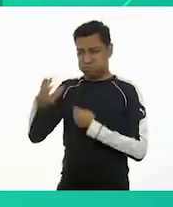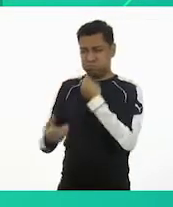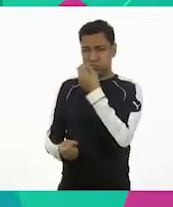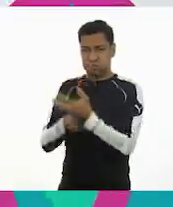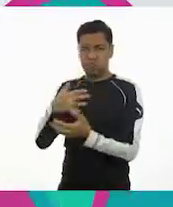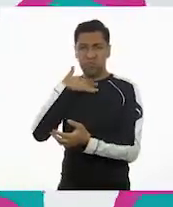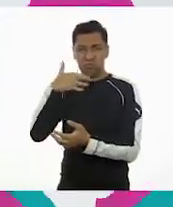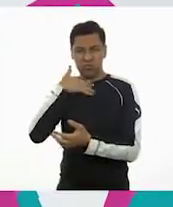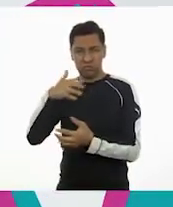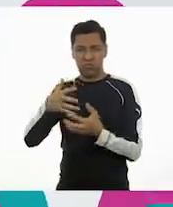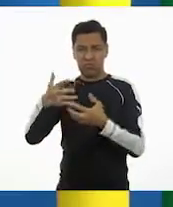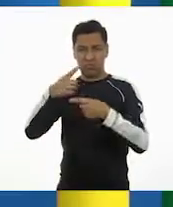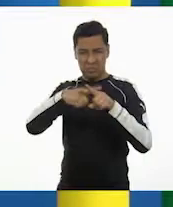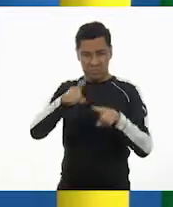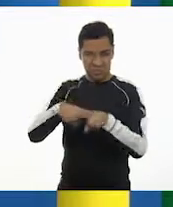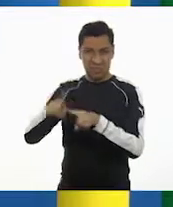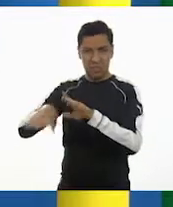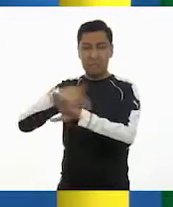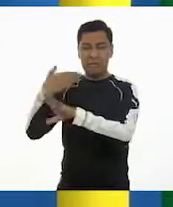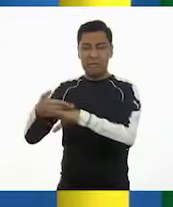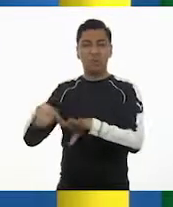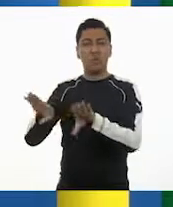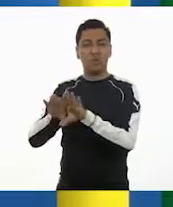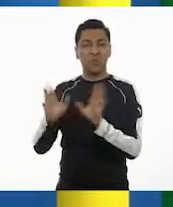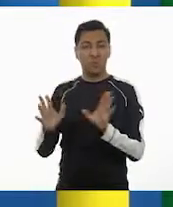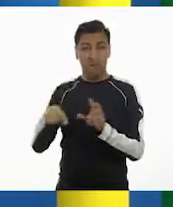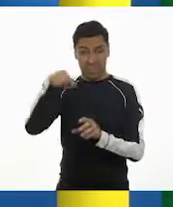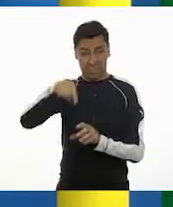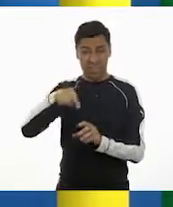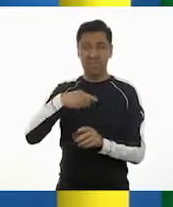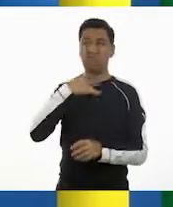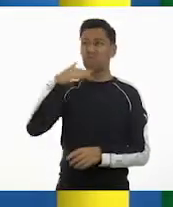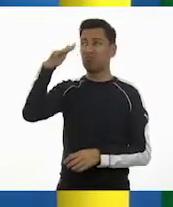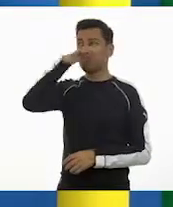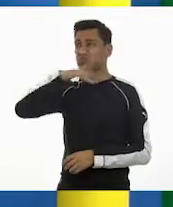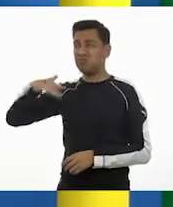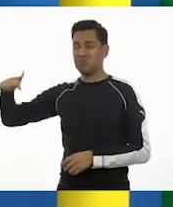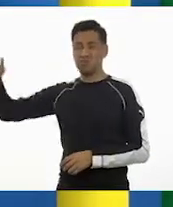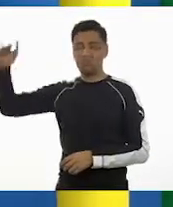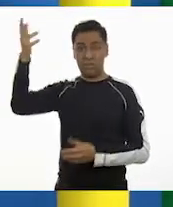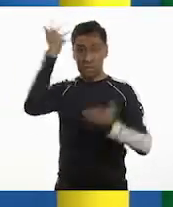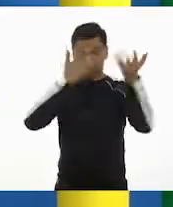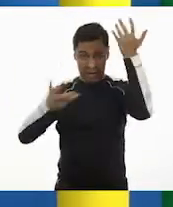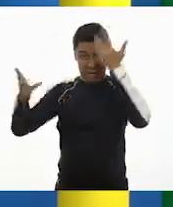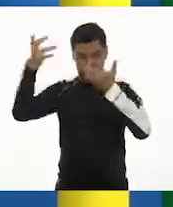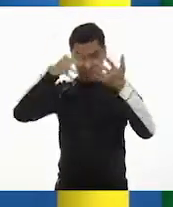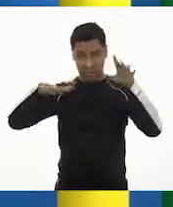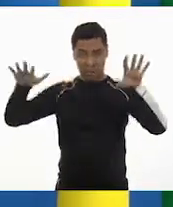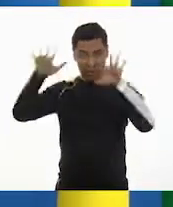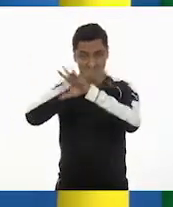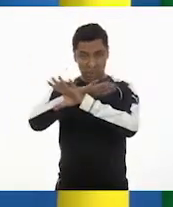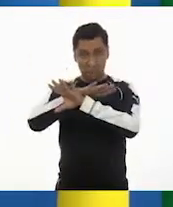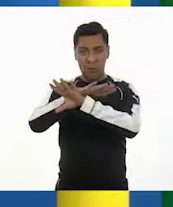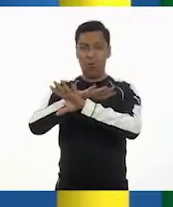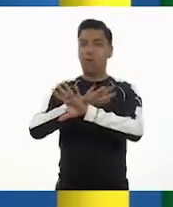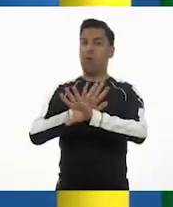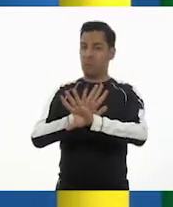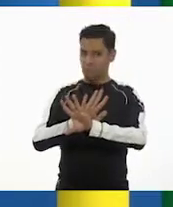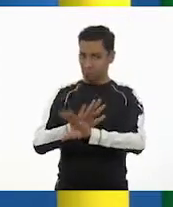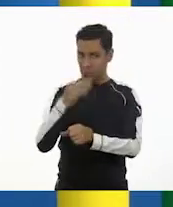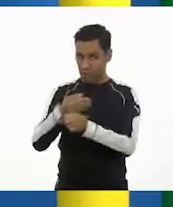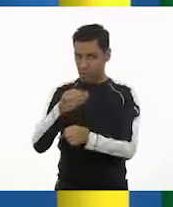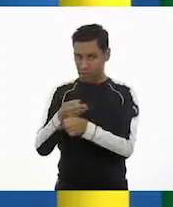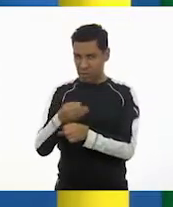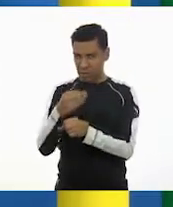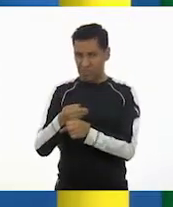impacto. Y, si se fijan, en la contaminación y el cambio climático, aparentemente no hay grandes efectos en la